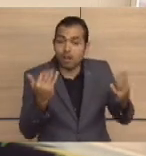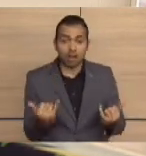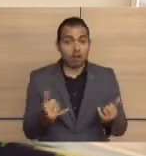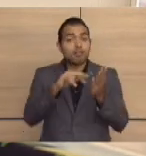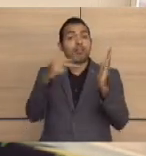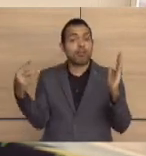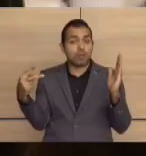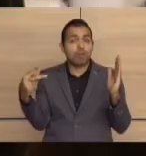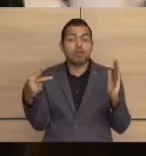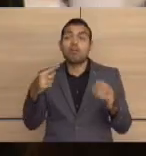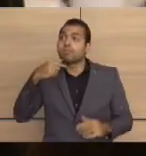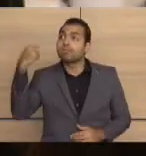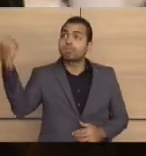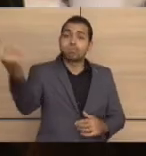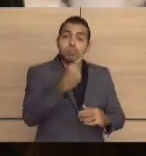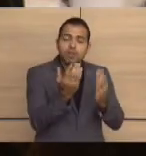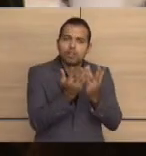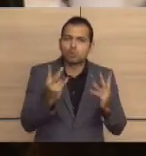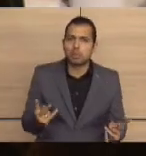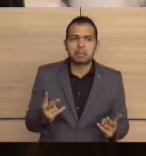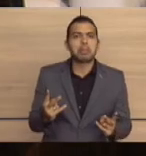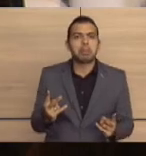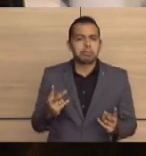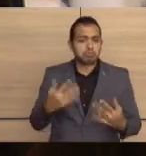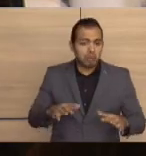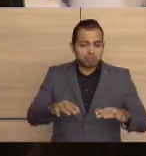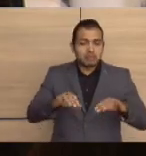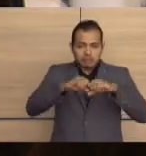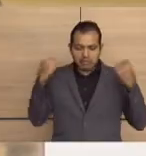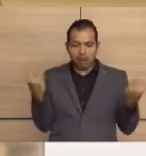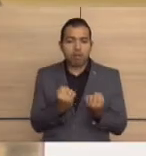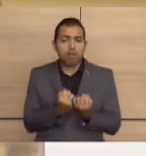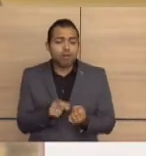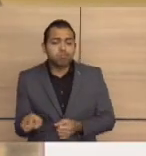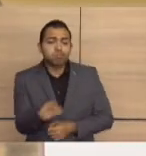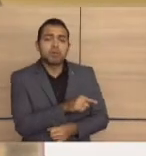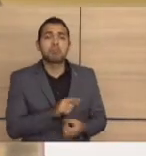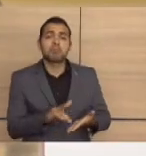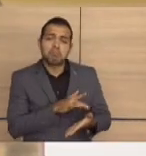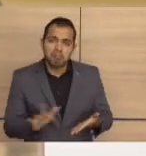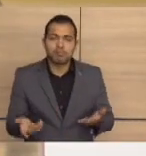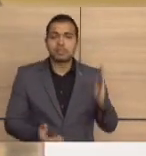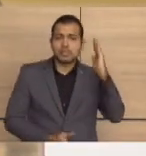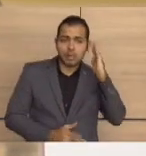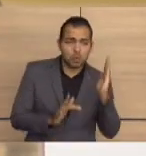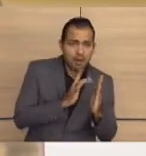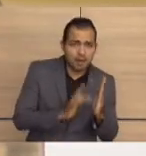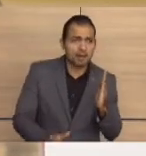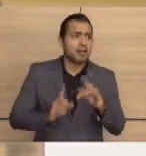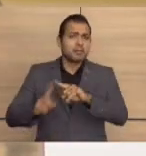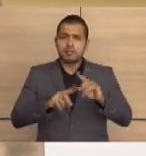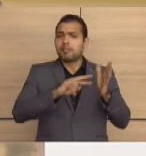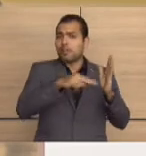lo general ahora en las aulas tienen celulares, dispositivos móviles, tabletas, y son otras rutas por las cuales creo que